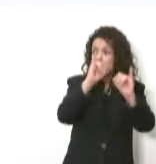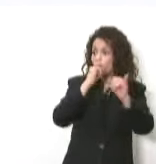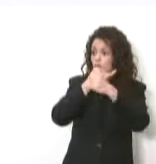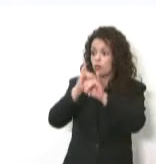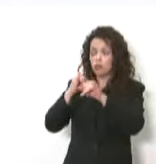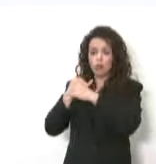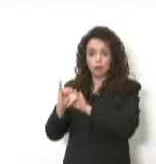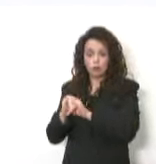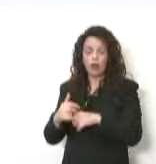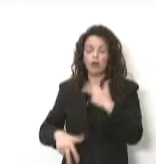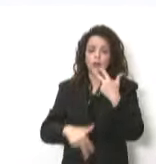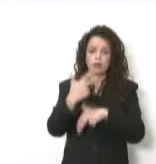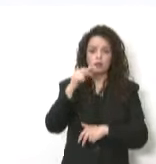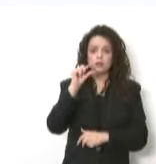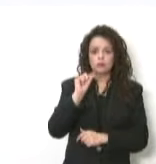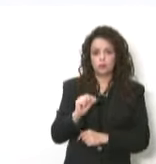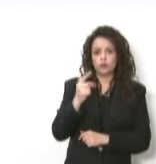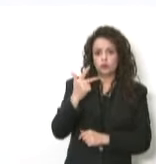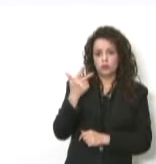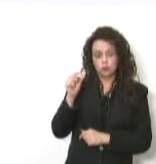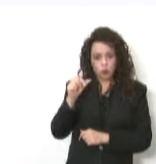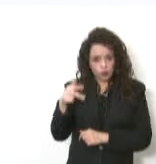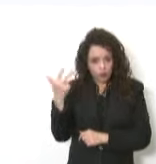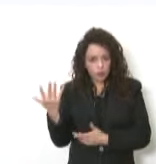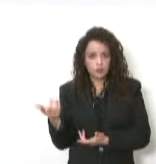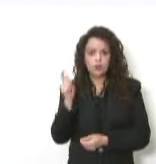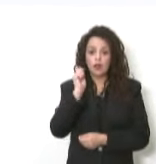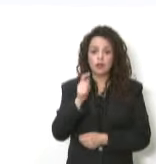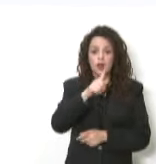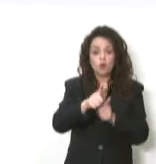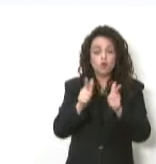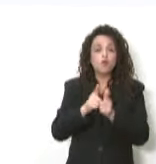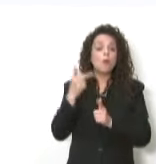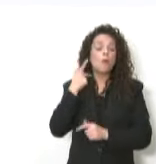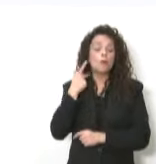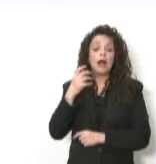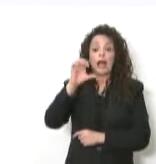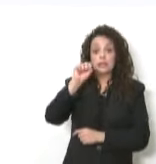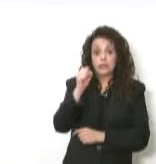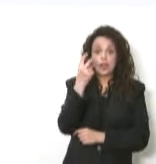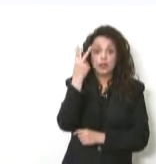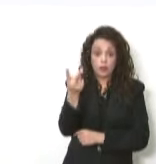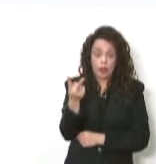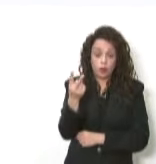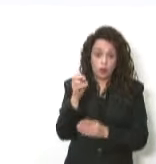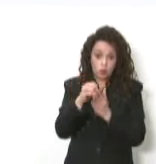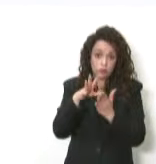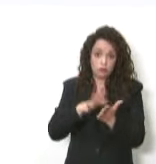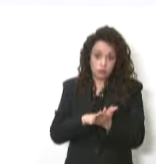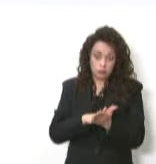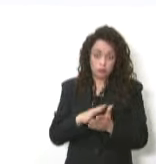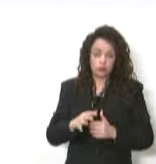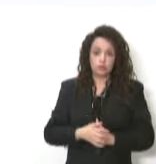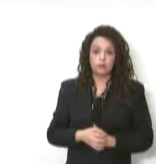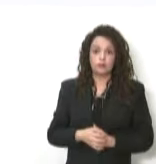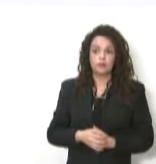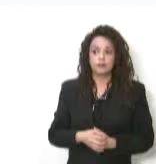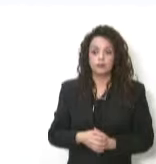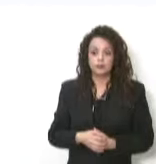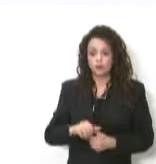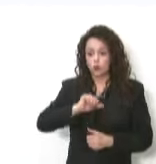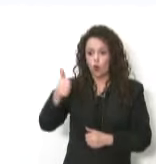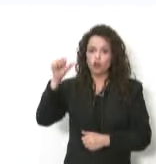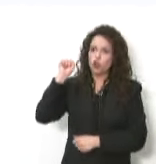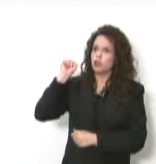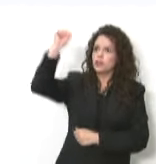tienen 86.13, los partidos políticos 62, ¿sí? Y están por debajo todavía de los propios